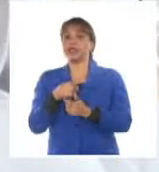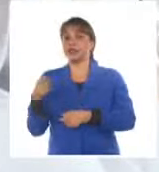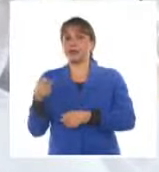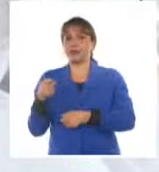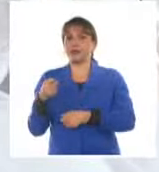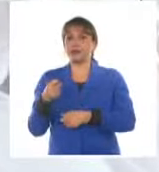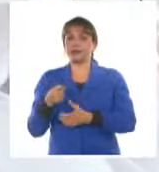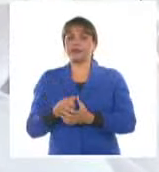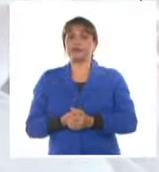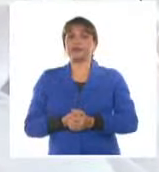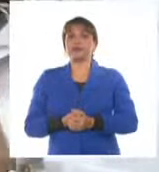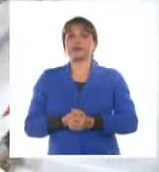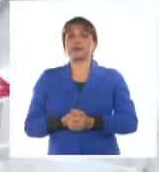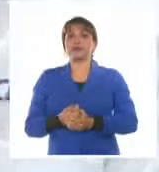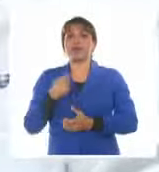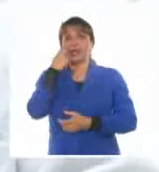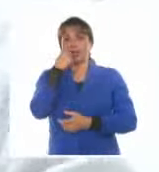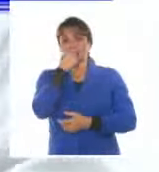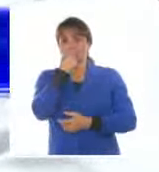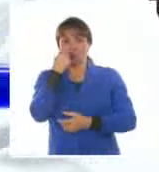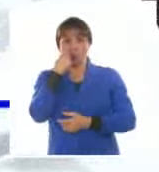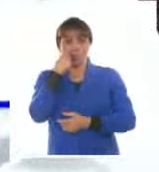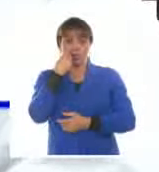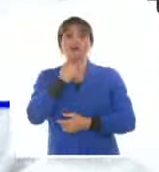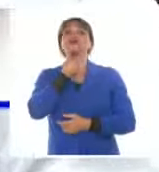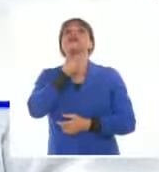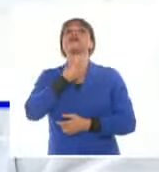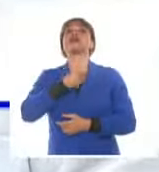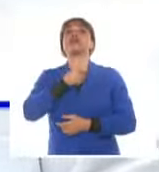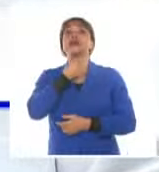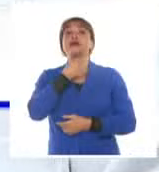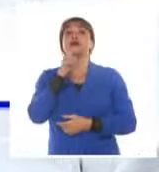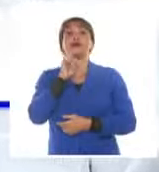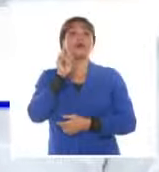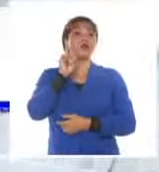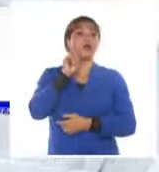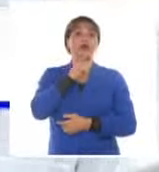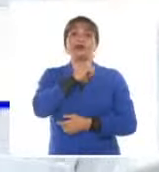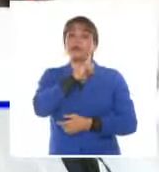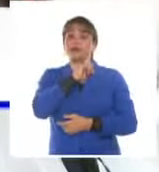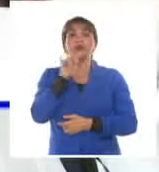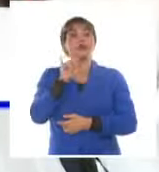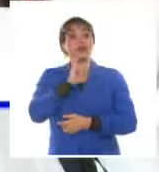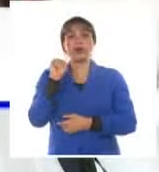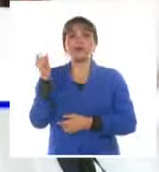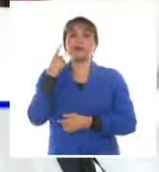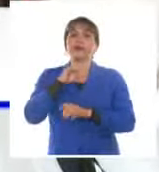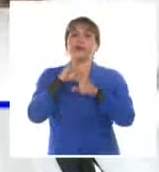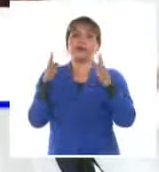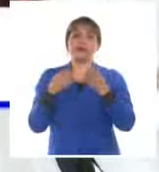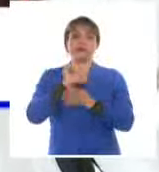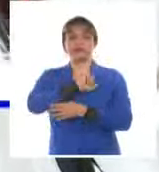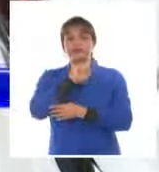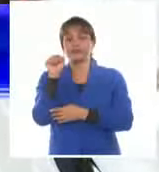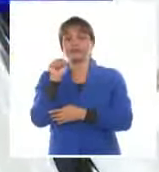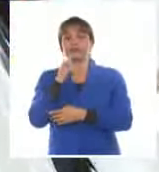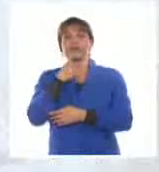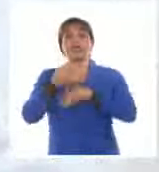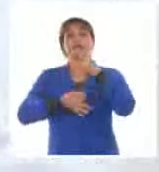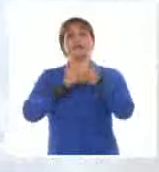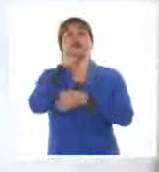La otorrinolaringología de este hospital tiene técnicas videoendoscópicas de primer mundo. El doctor contó además que